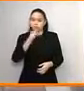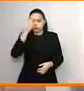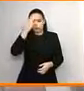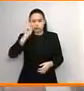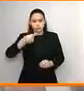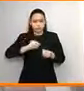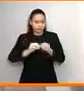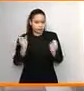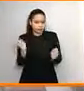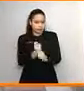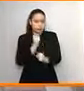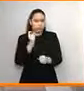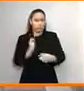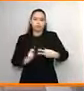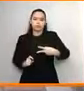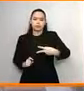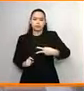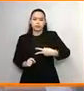número ganador. Primer dígito.